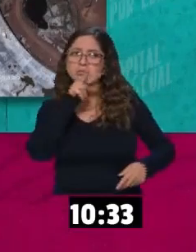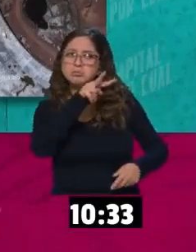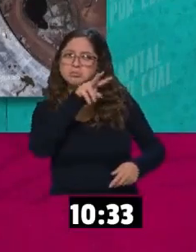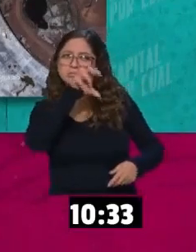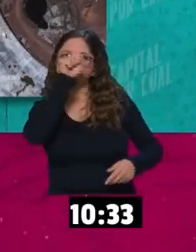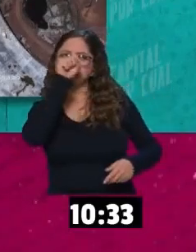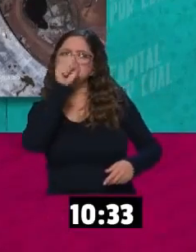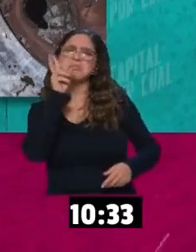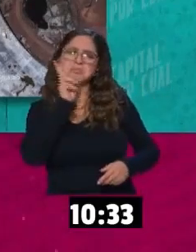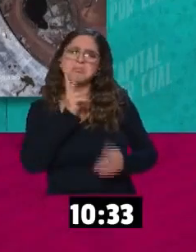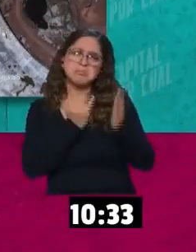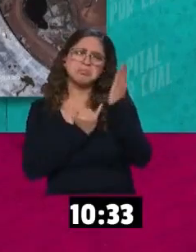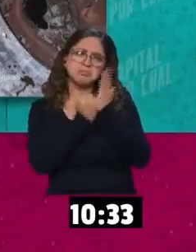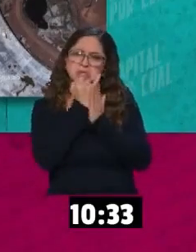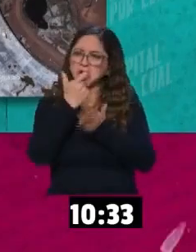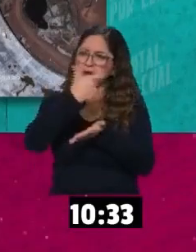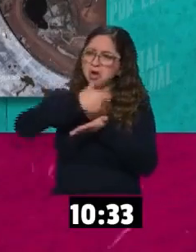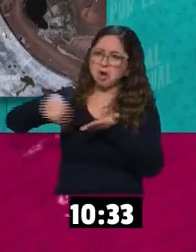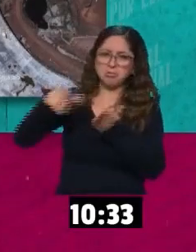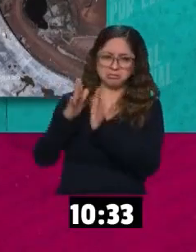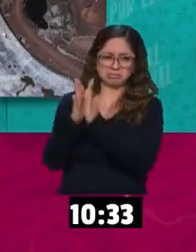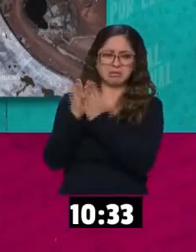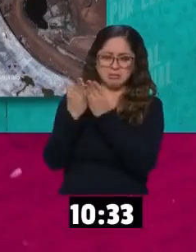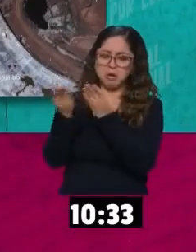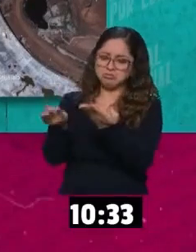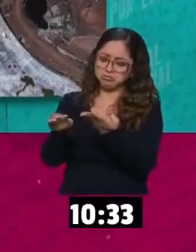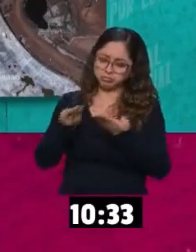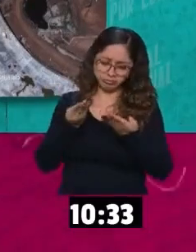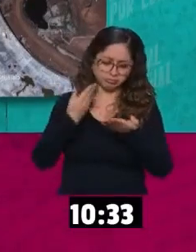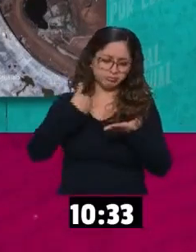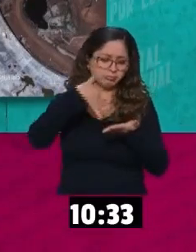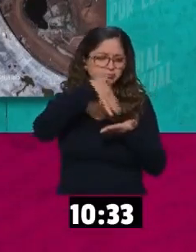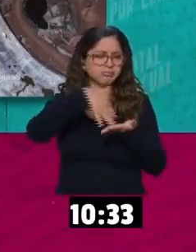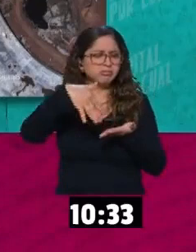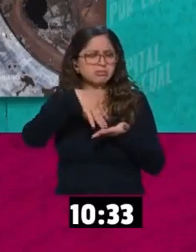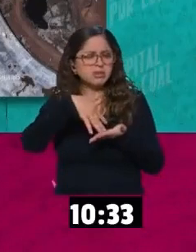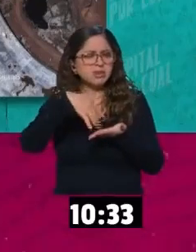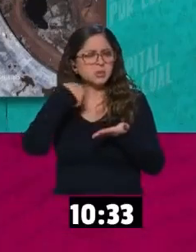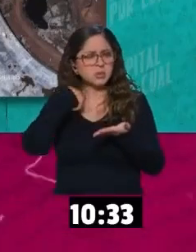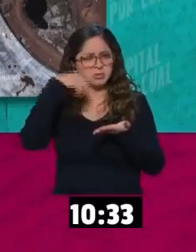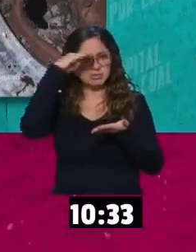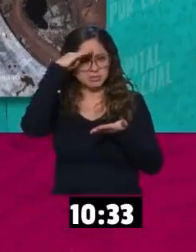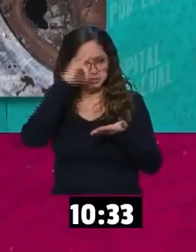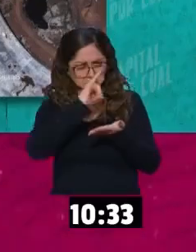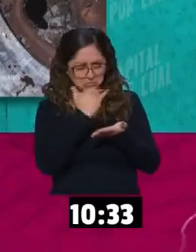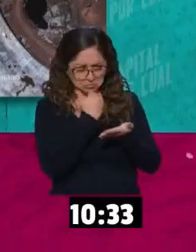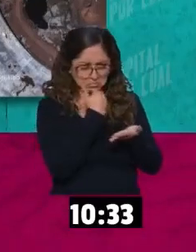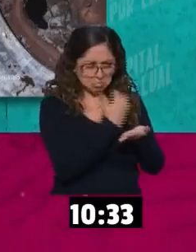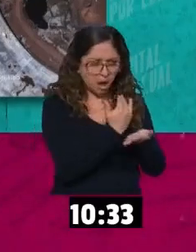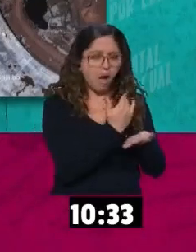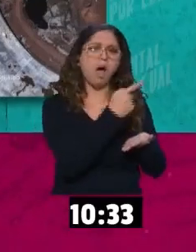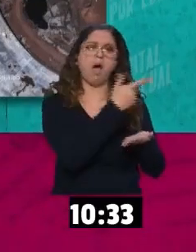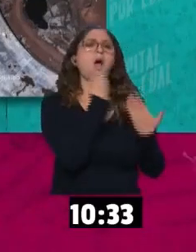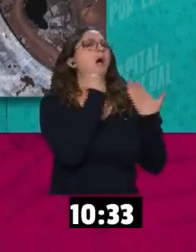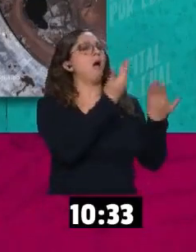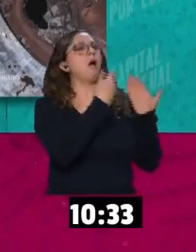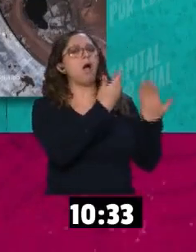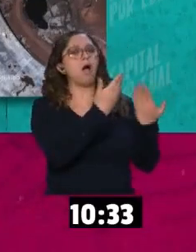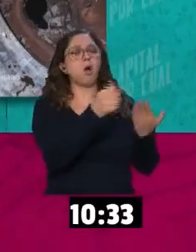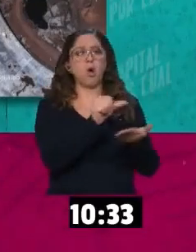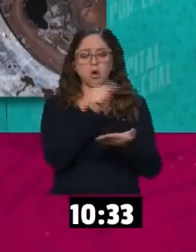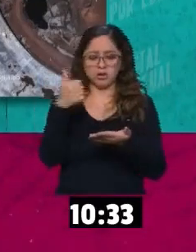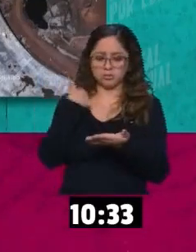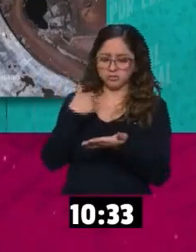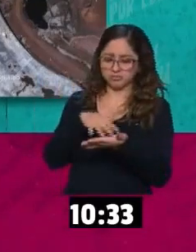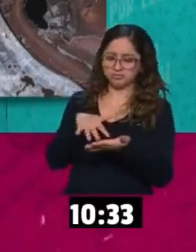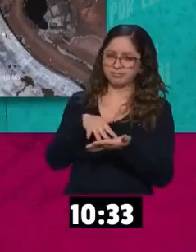estén más informados, que ratifiquen su punto de vista a favor o en contra, o que lo rectifiquen a favor o en contra, pero que